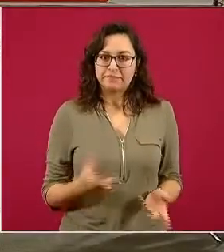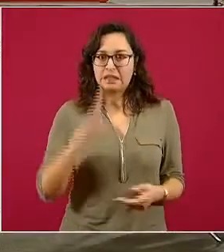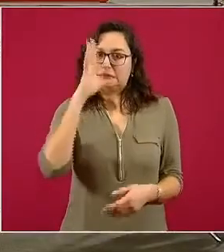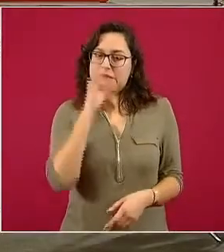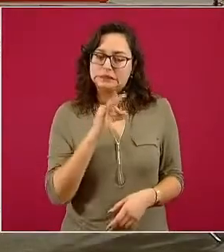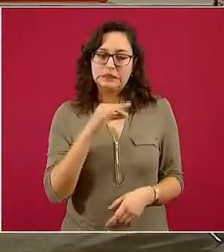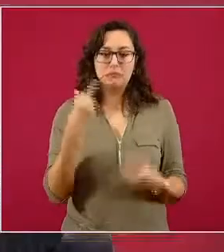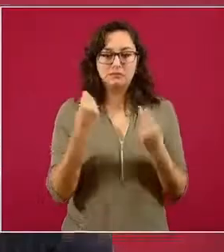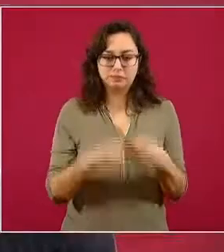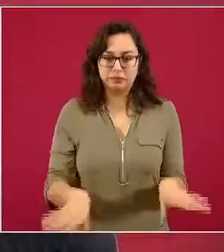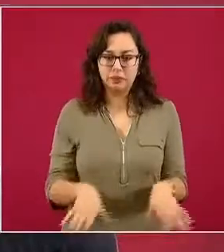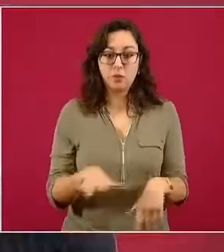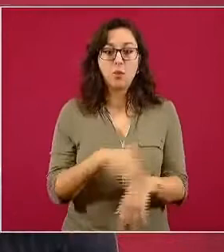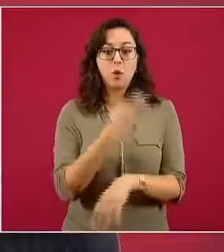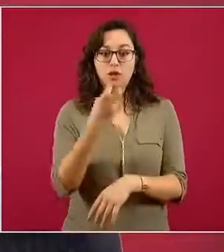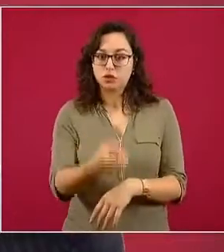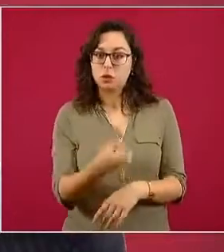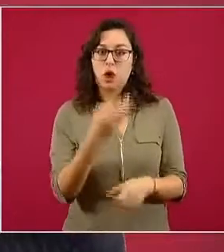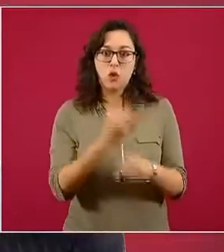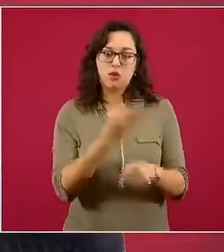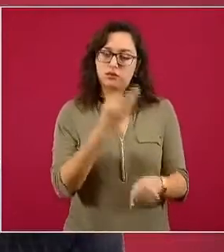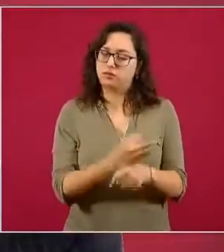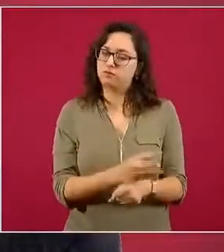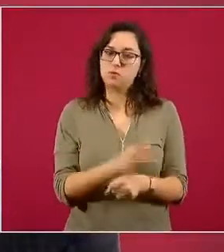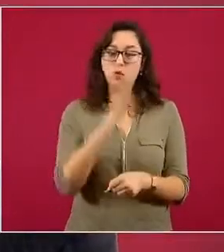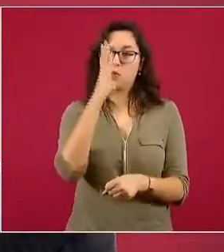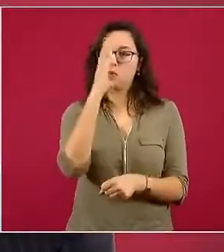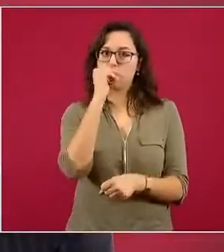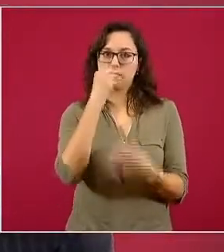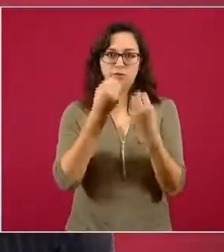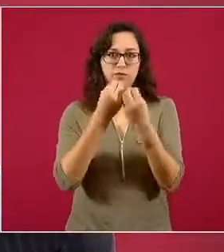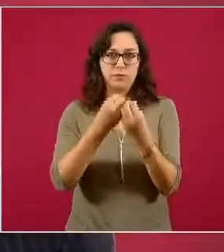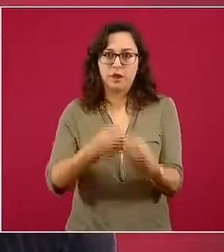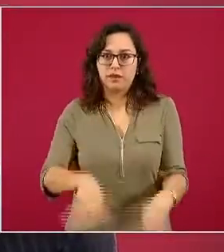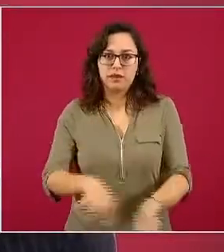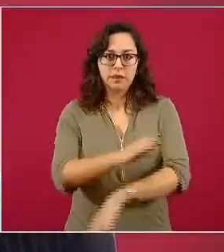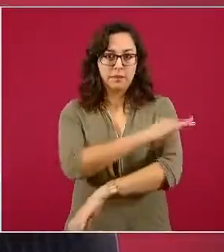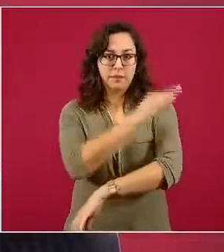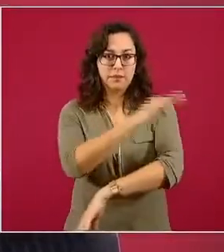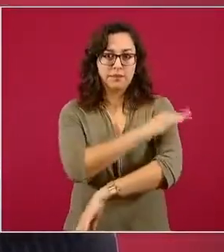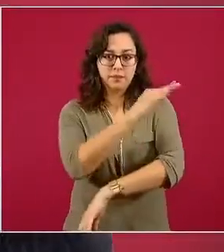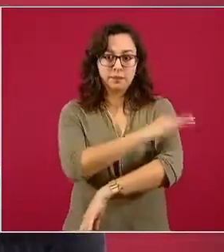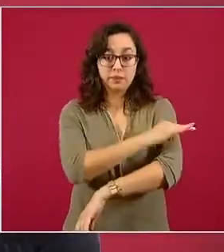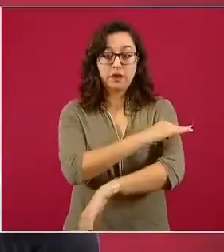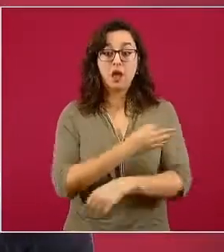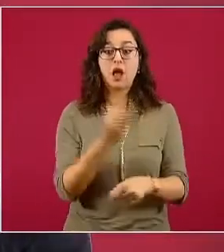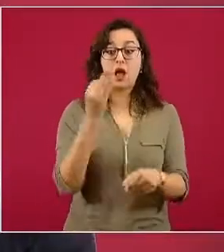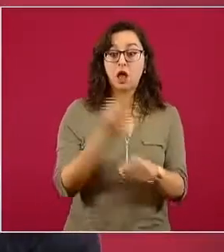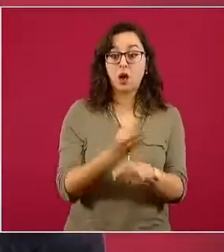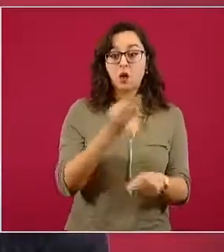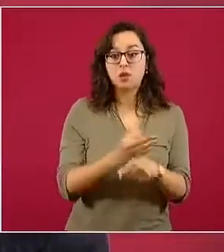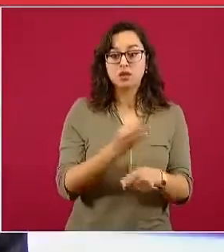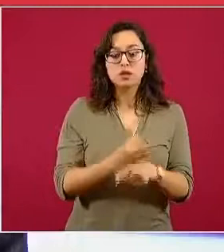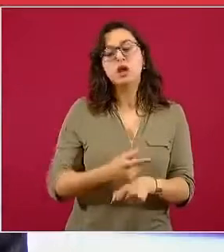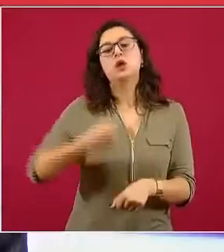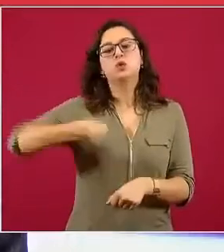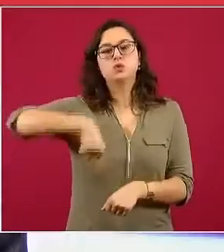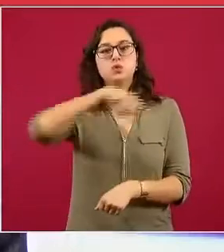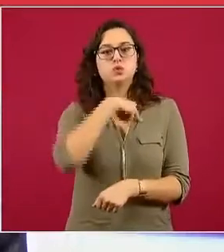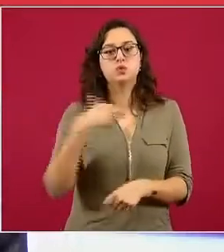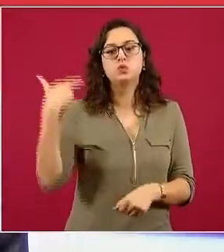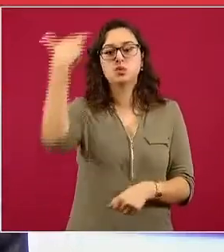entonces estamos combinando los dos elementos. En este mismo momento estamos evaluando si esas